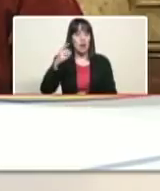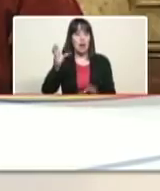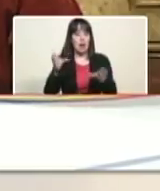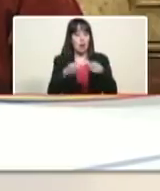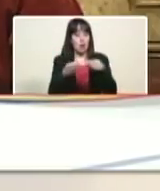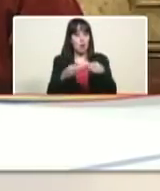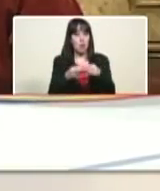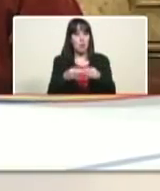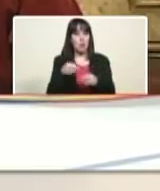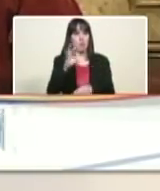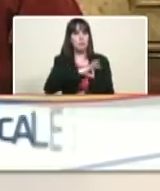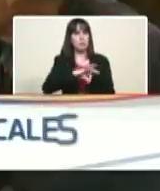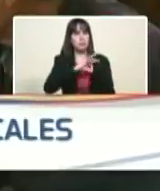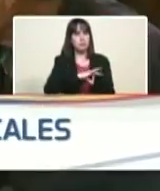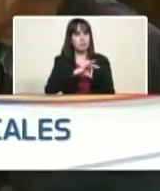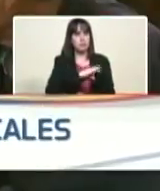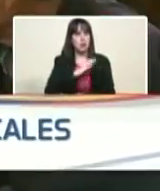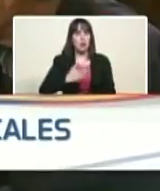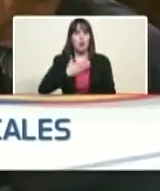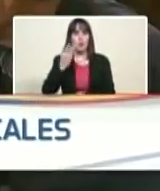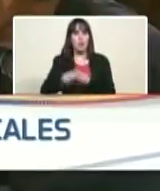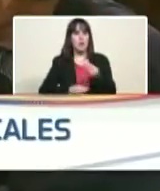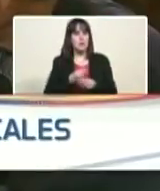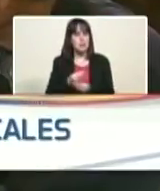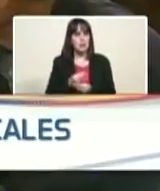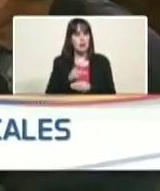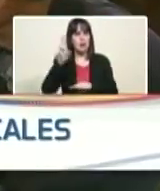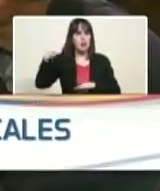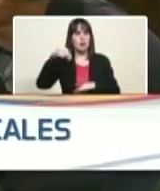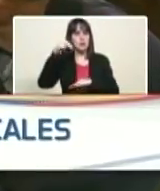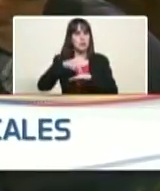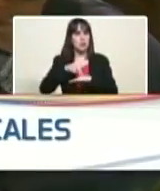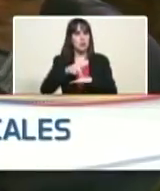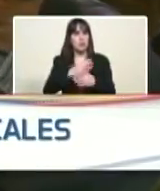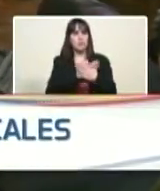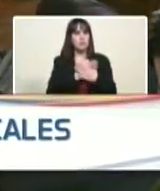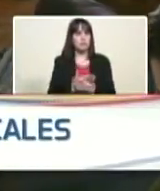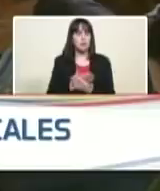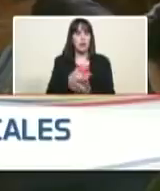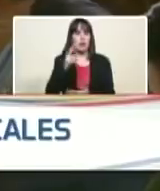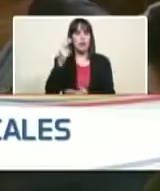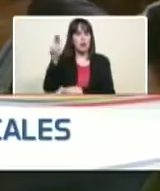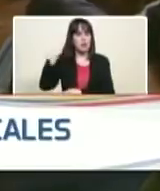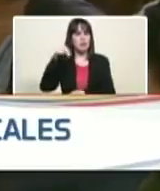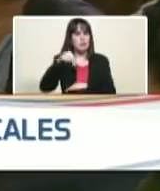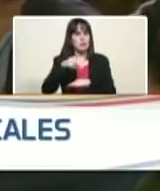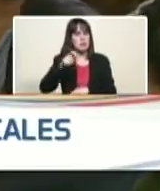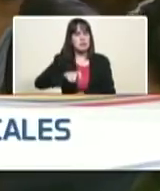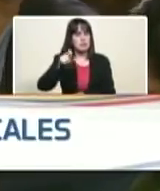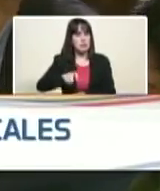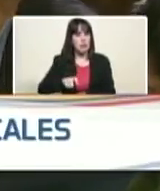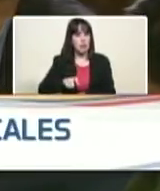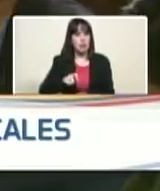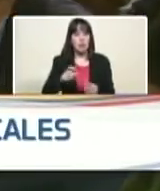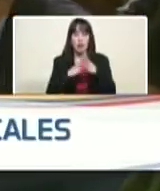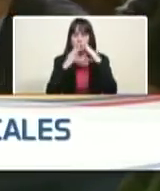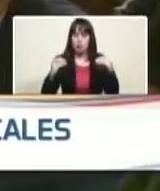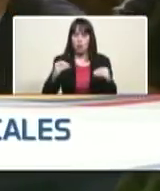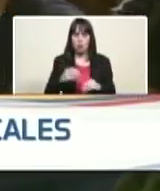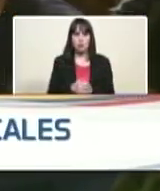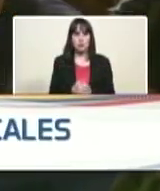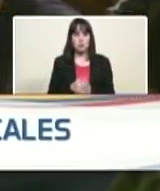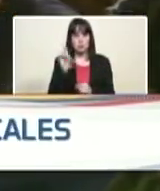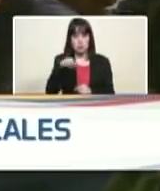puede unir la nación, es la que puede gobernar para la satisfacción de las necesidades nacionales, generales, ¿o no?